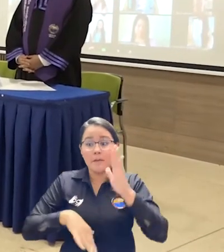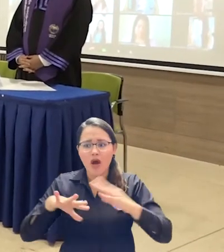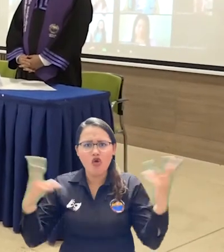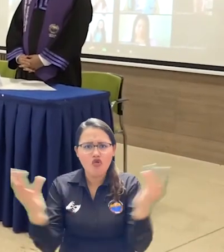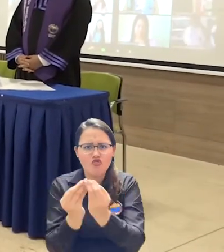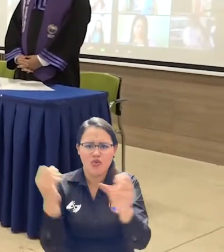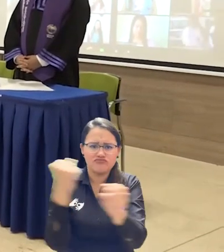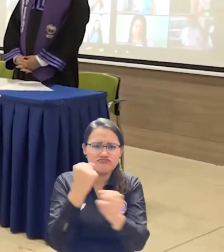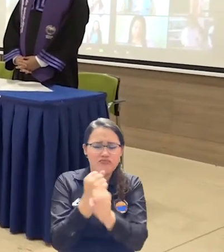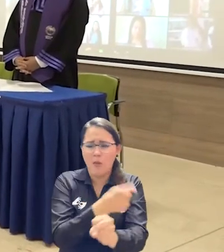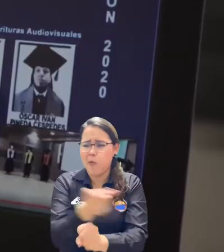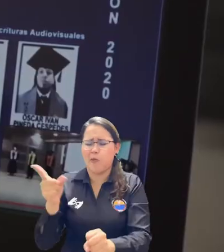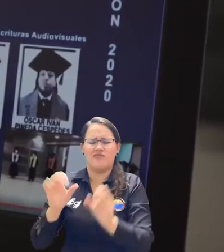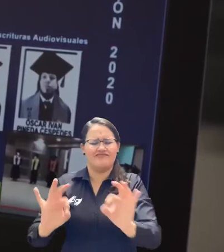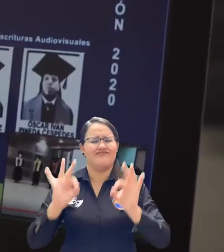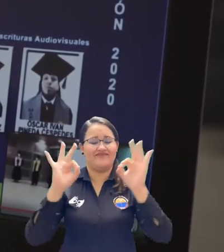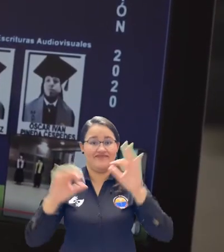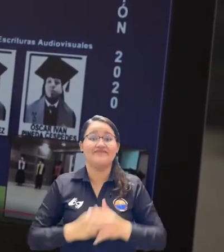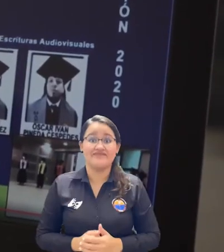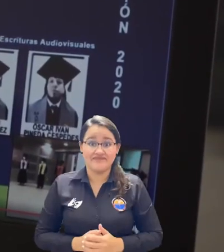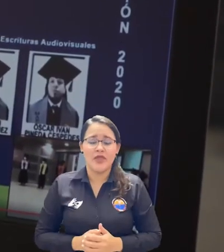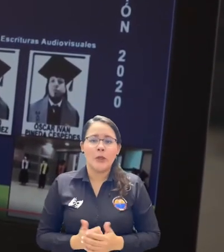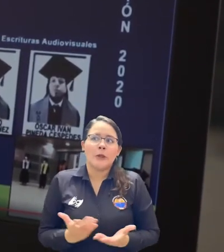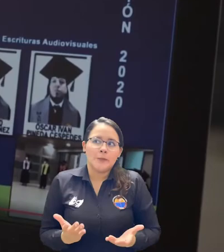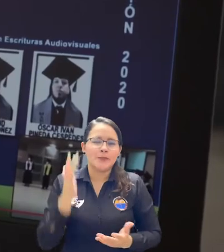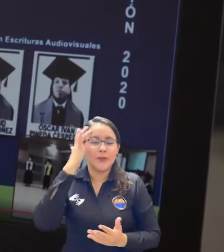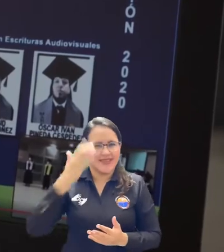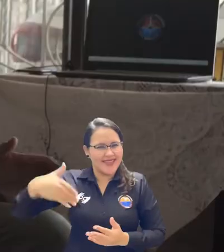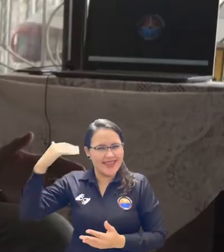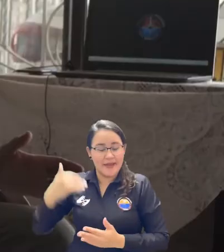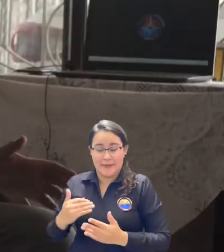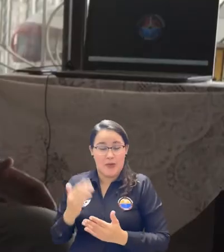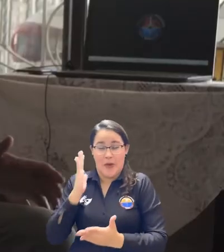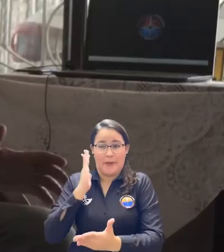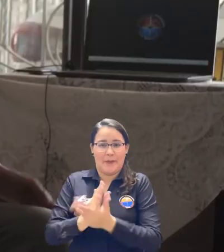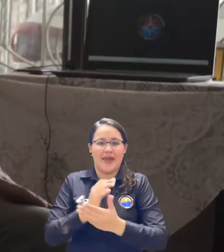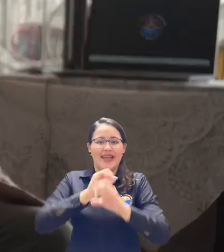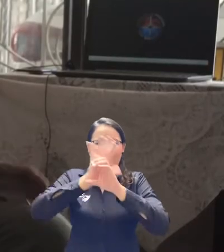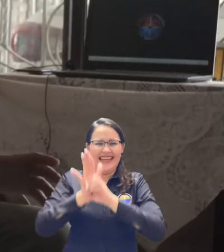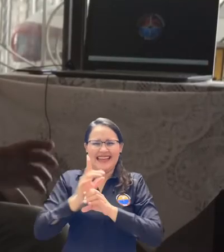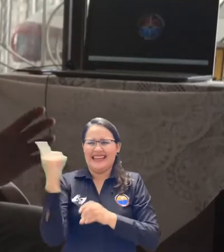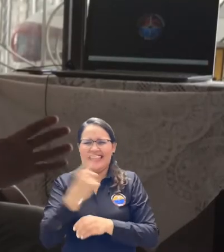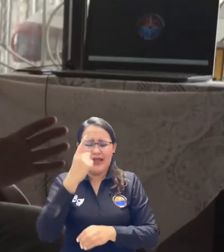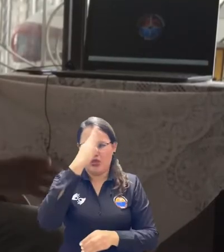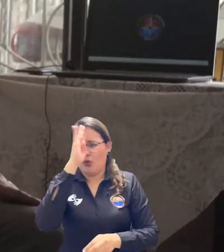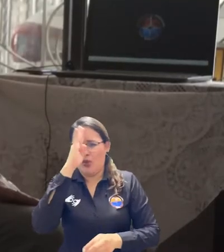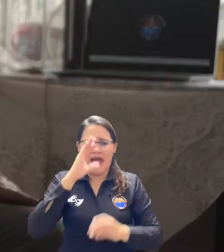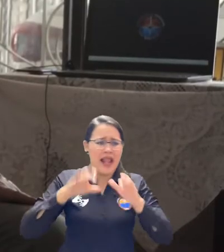este barco, porque un momento tan valioso cuando empezó todo lo que era la pandemia, que si seguían las clases, que si no seguían, pero gracias a